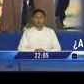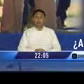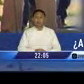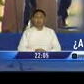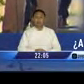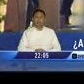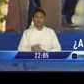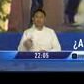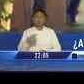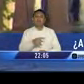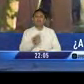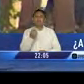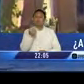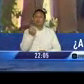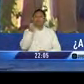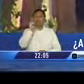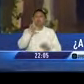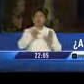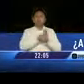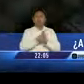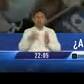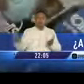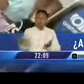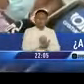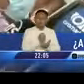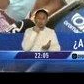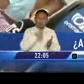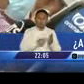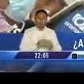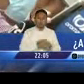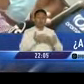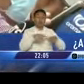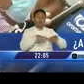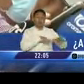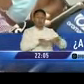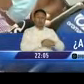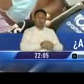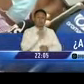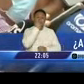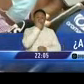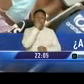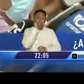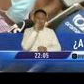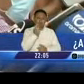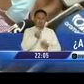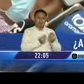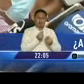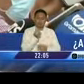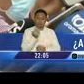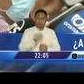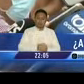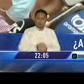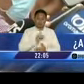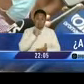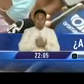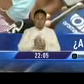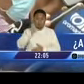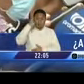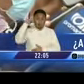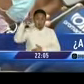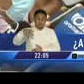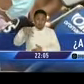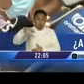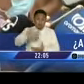¿A dónde va el dinero ilícito incautado, por ejemplo, de operaciones como el narcotráfico? ¿Es verdad que el Estado puede